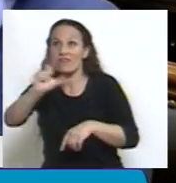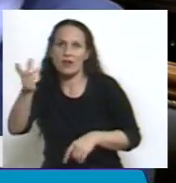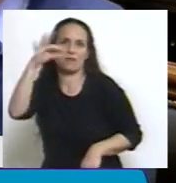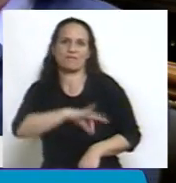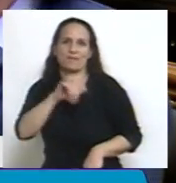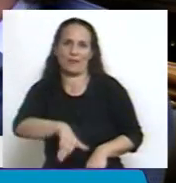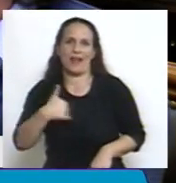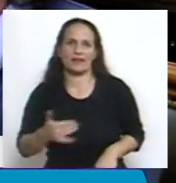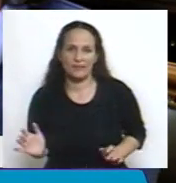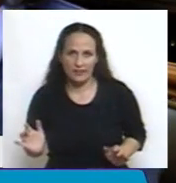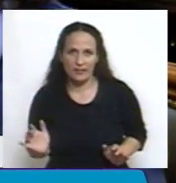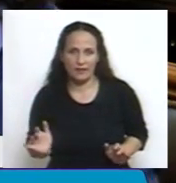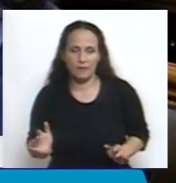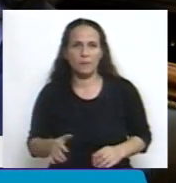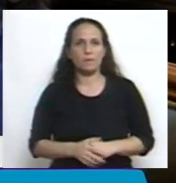Y la verdad